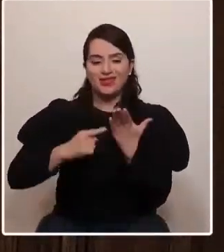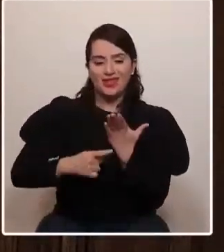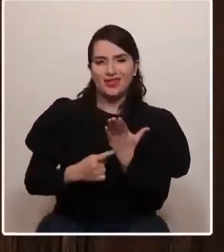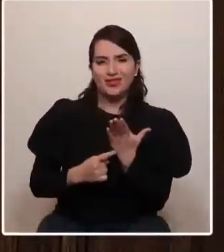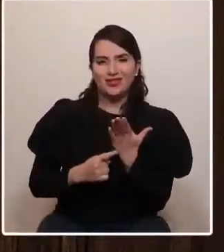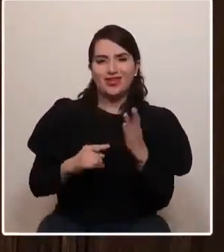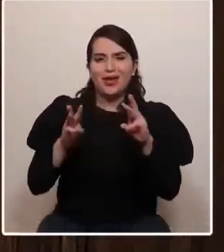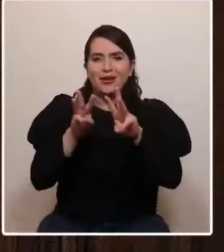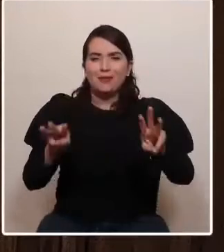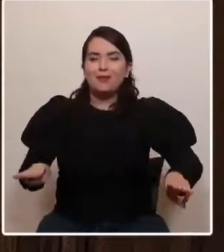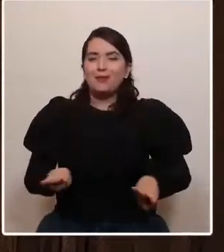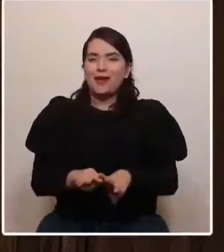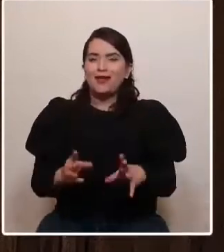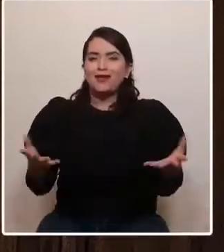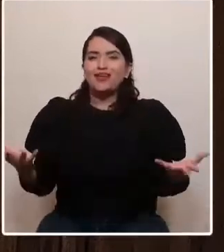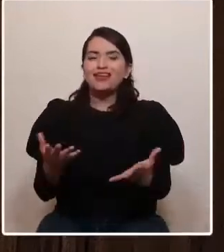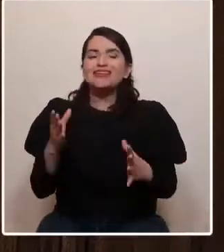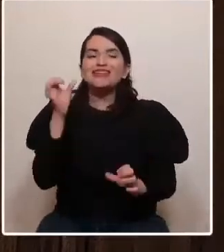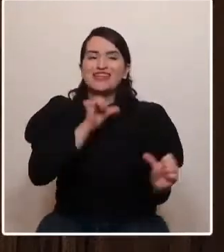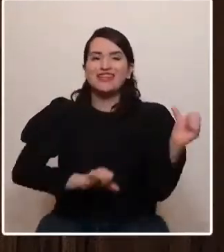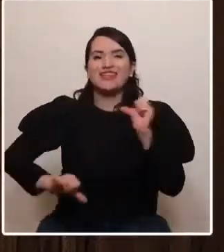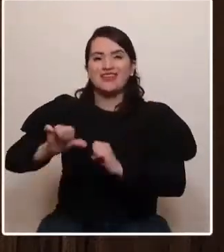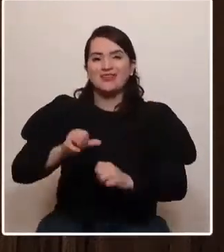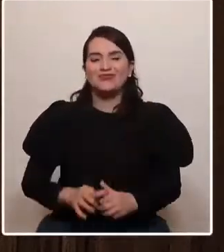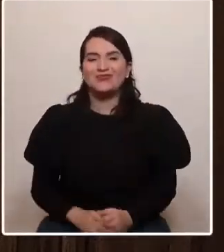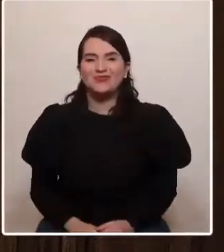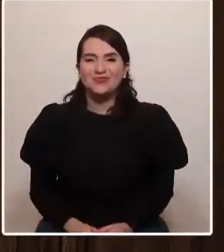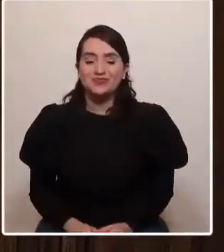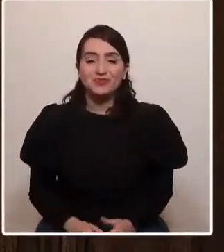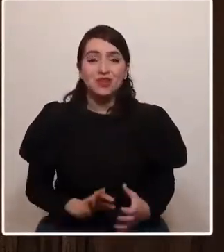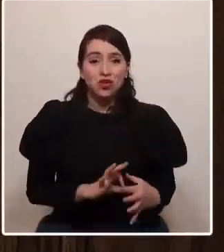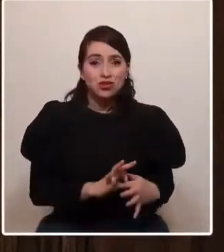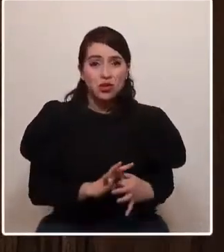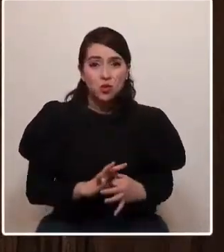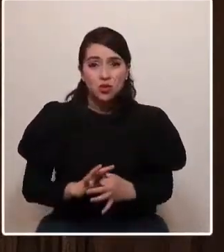marco de integridad científica. Las consecuencias